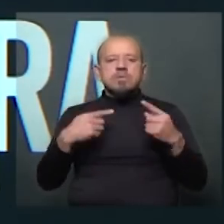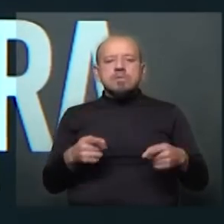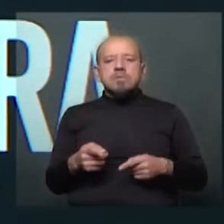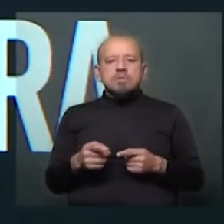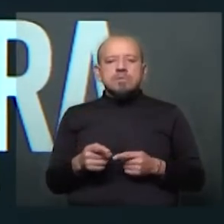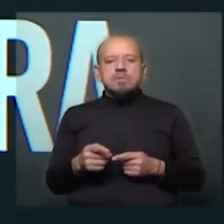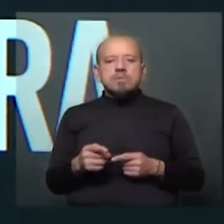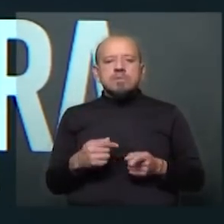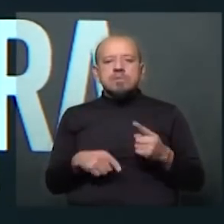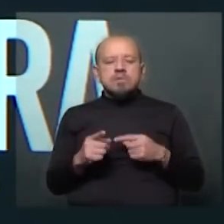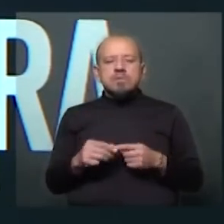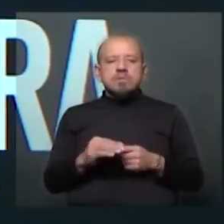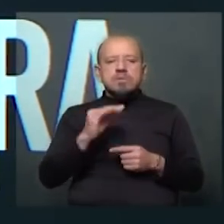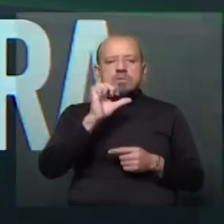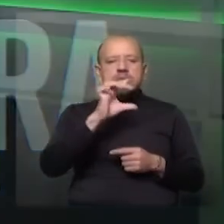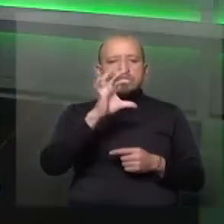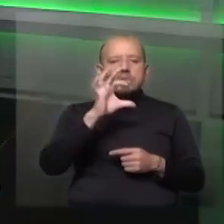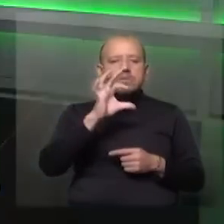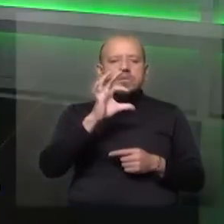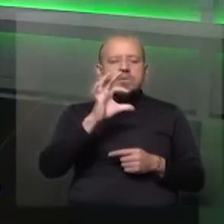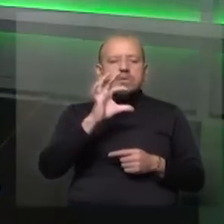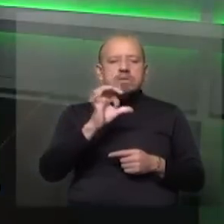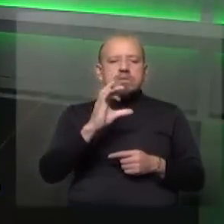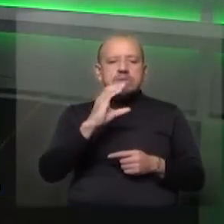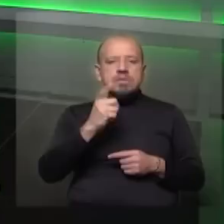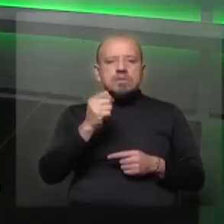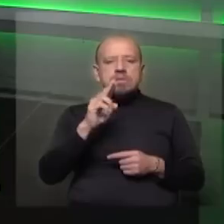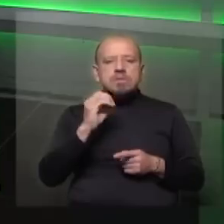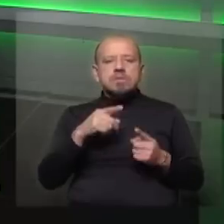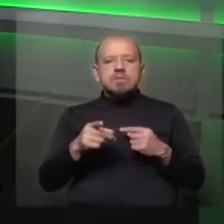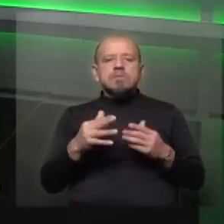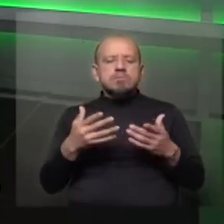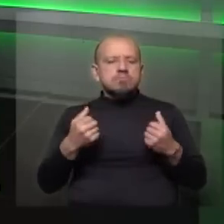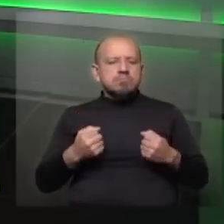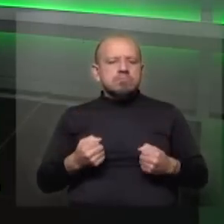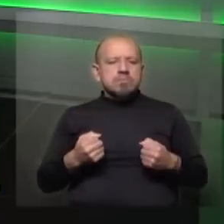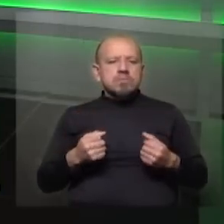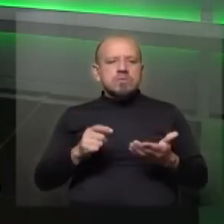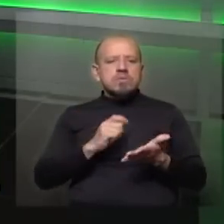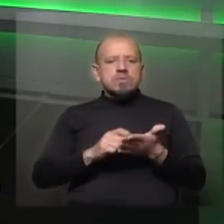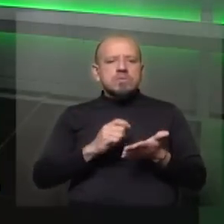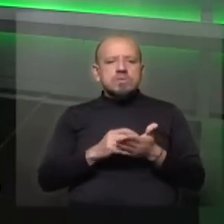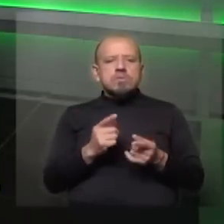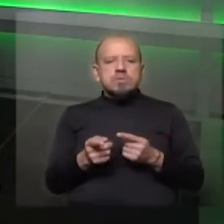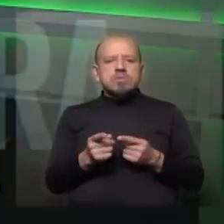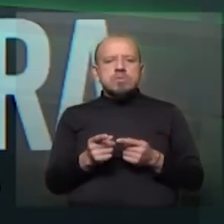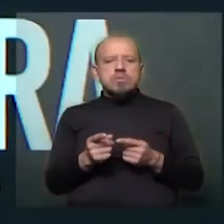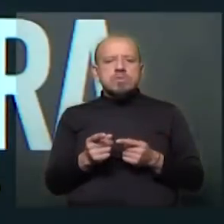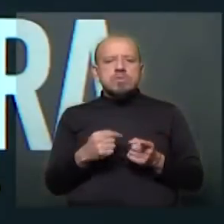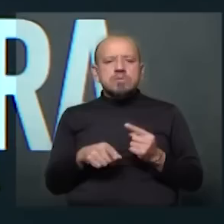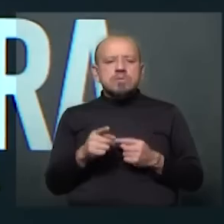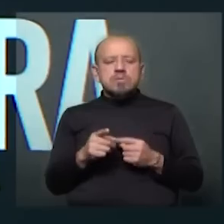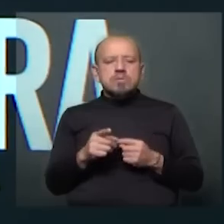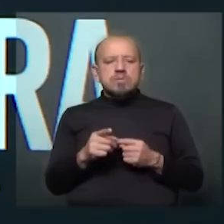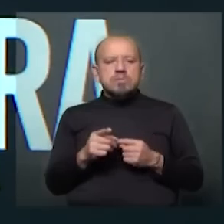este caso el autor es Fidel esclavo que este está eh Pisando fuerte como como autor además de como como artista